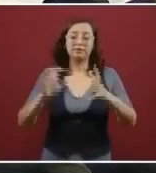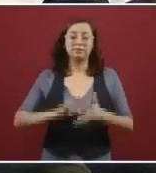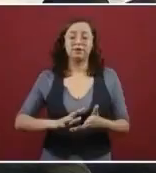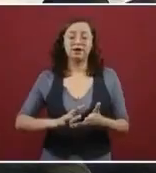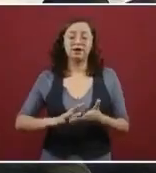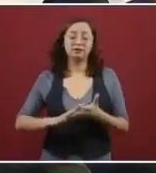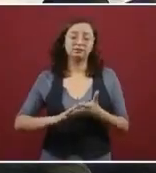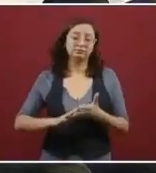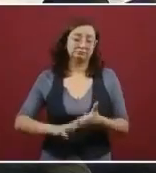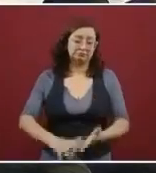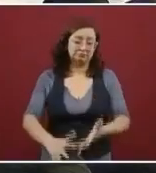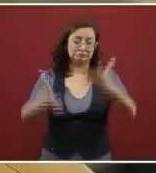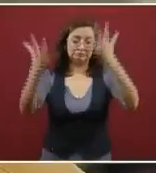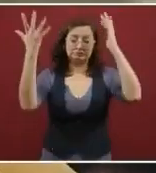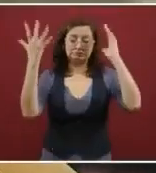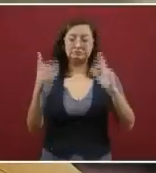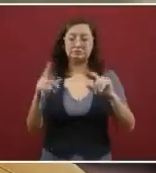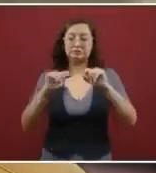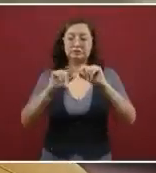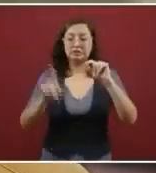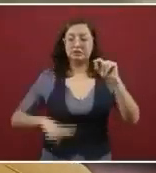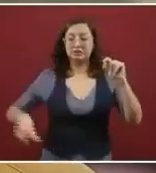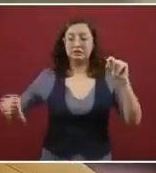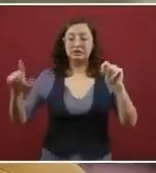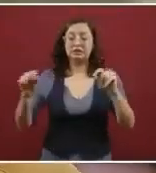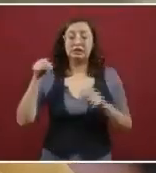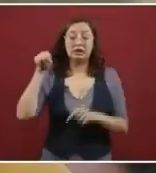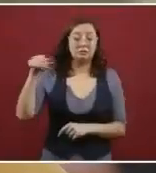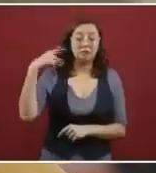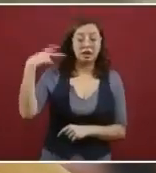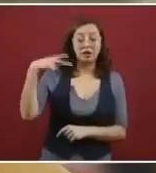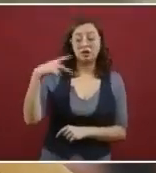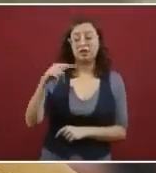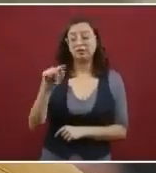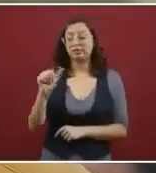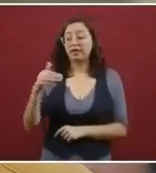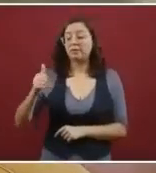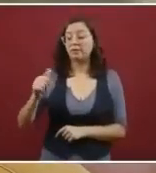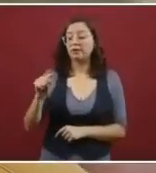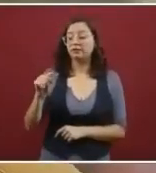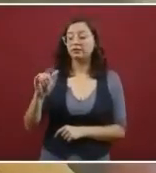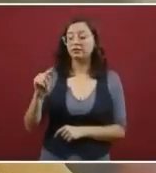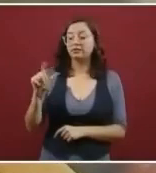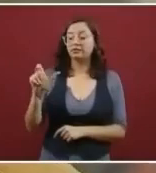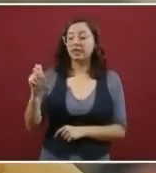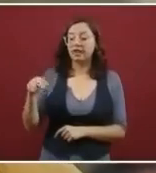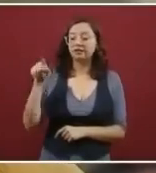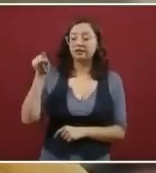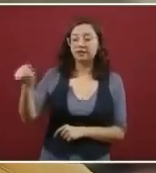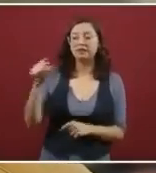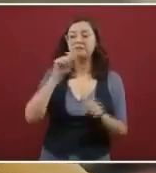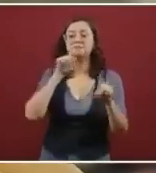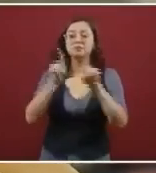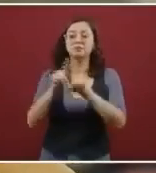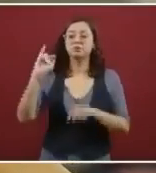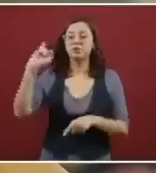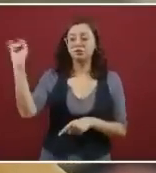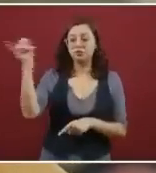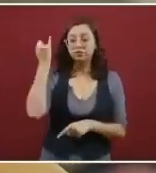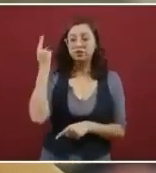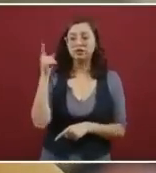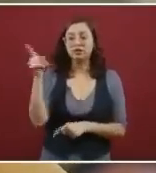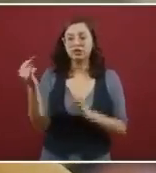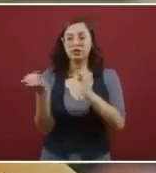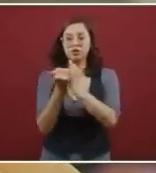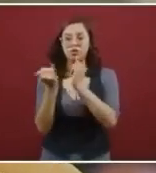de Minatitlán, el día de ayer en Tijuana también se reportó otra masacre, una menor violada enfrente de sus papás,